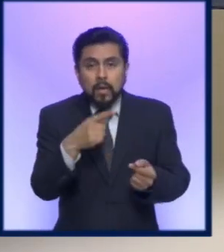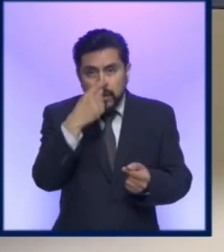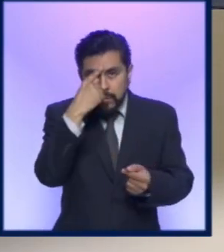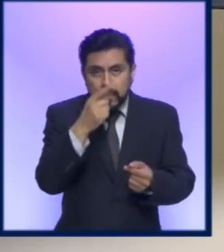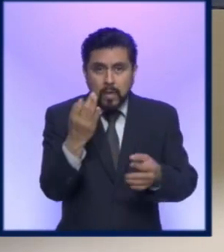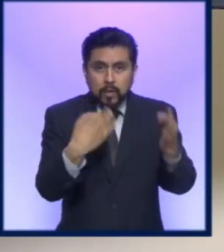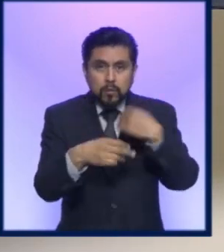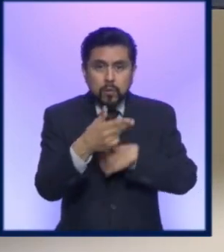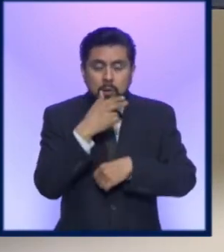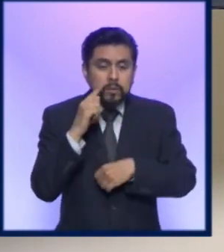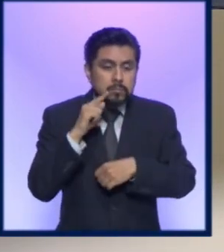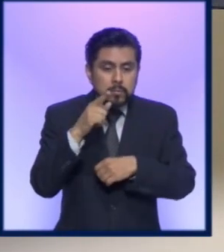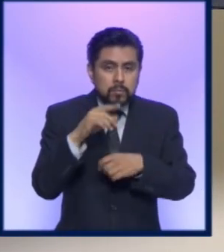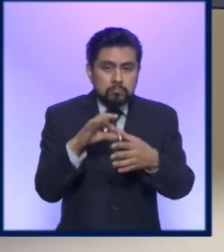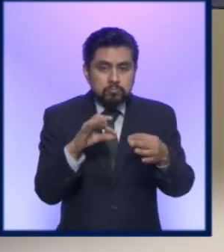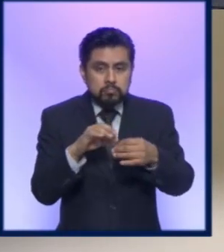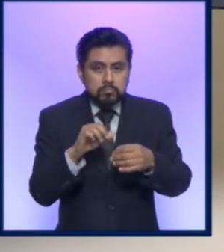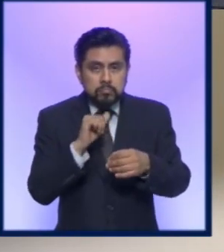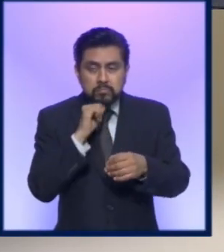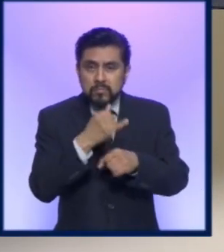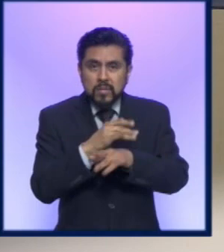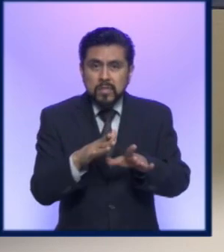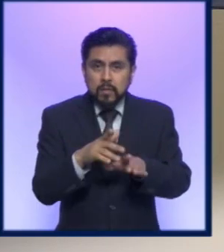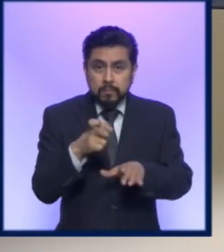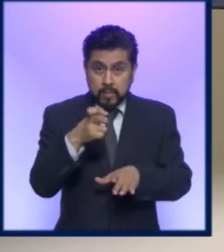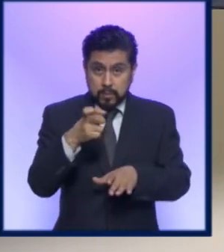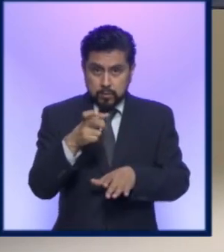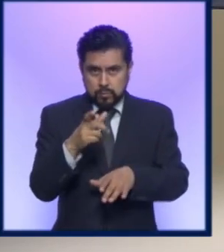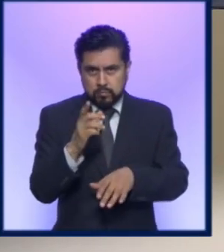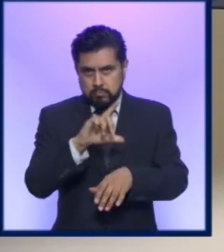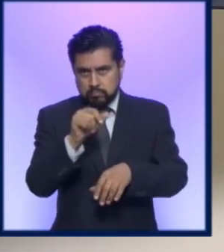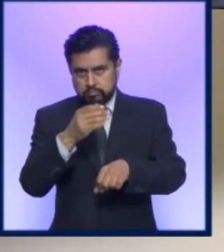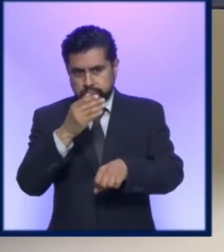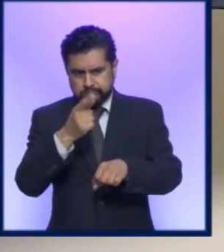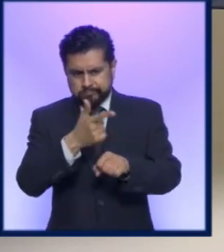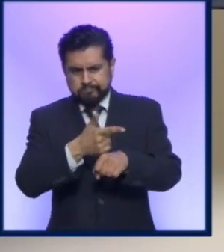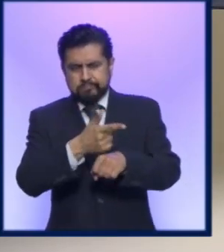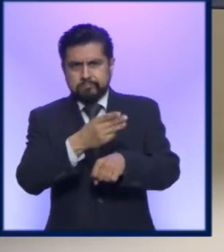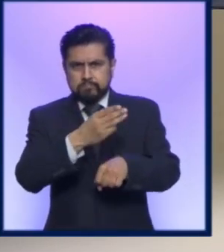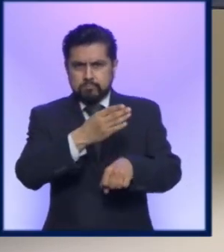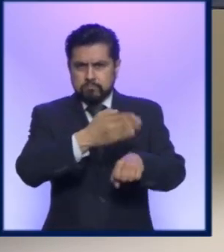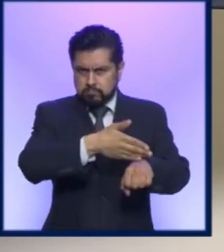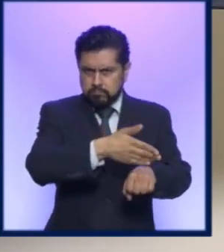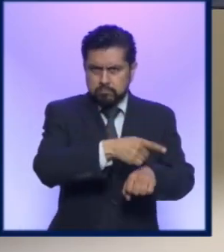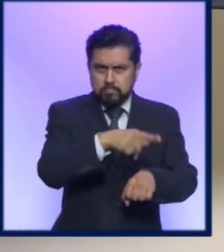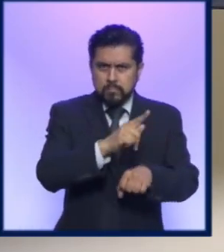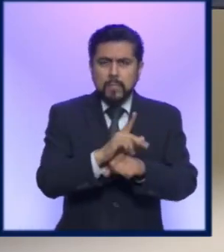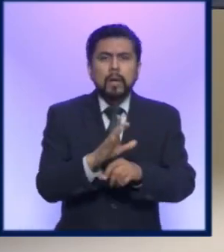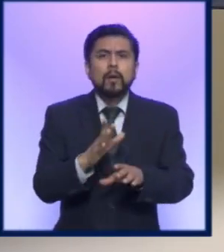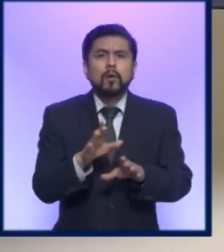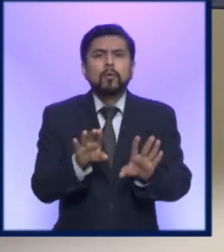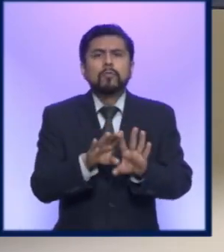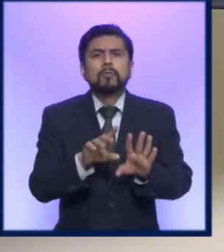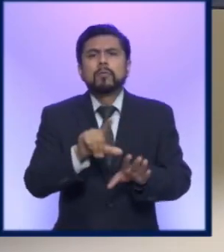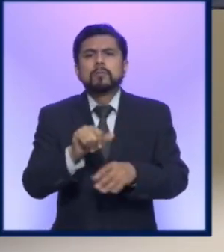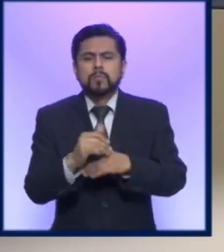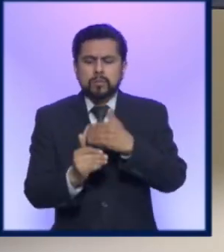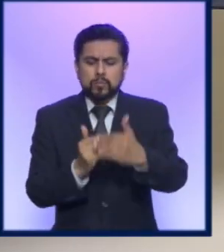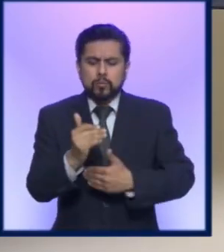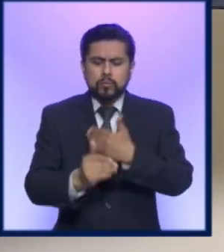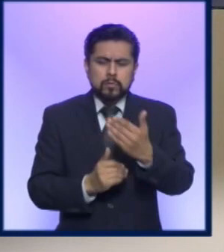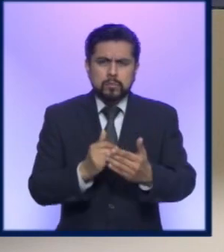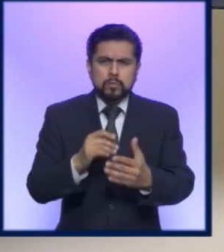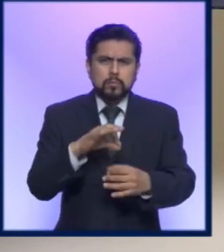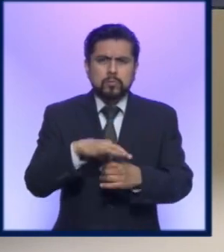respaldo de la ciudadanía esto es sancionable ya lo dijiste tú y pero la inhabilitación del registro por dos procesos electorales